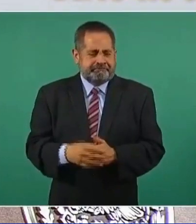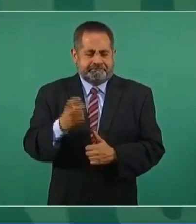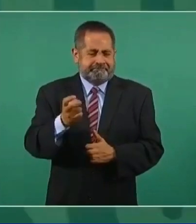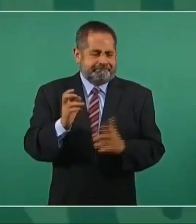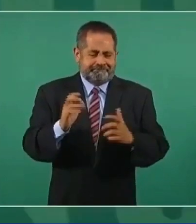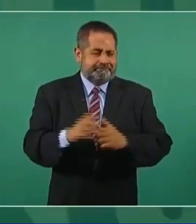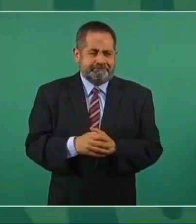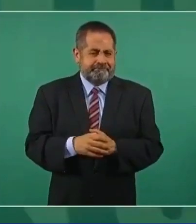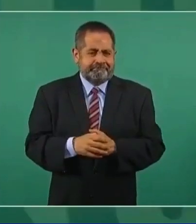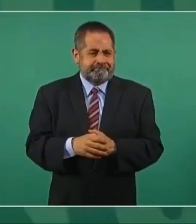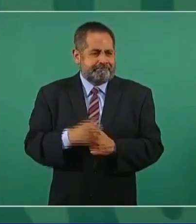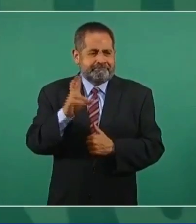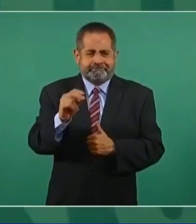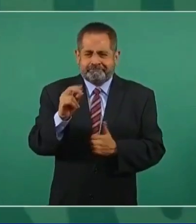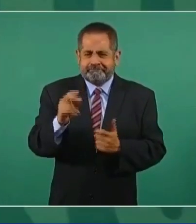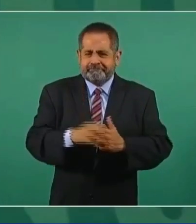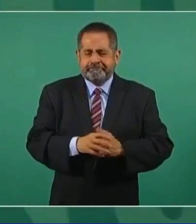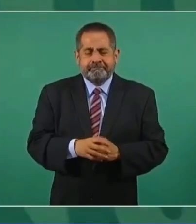Esto no